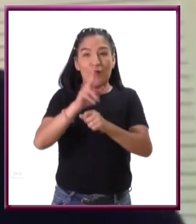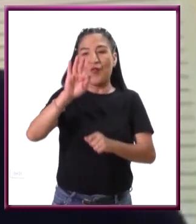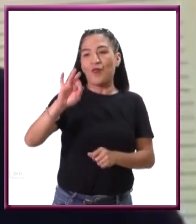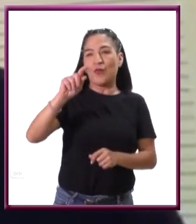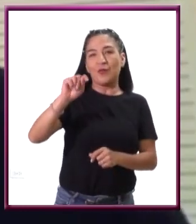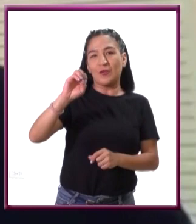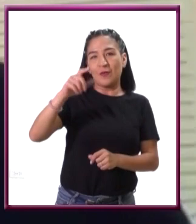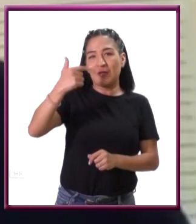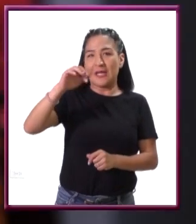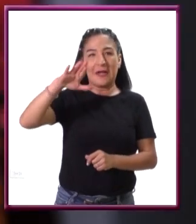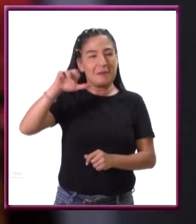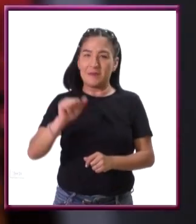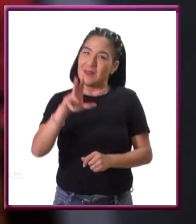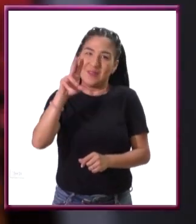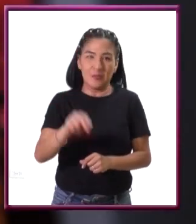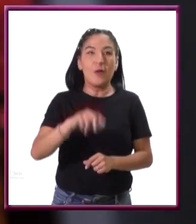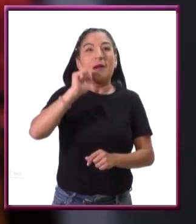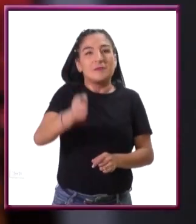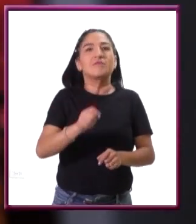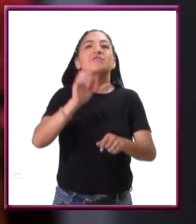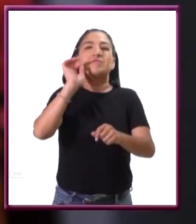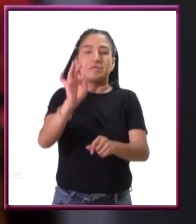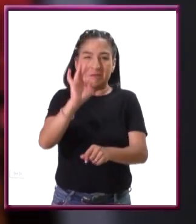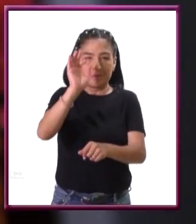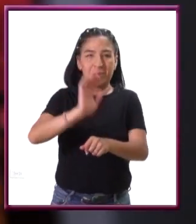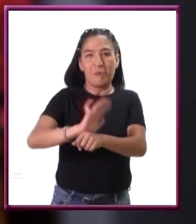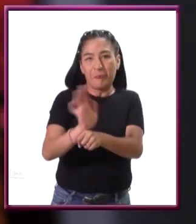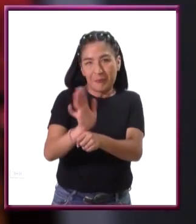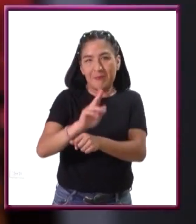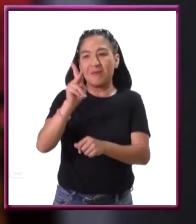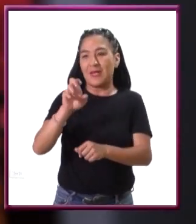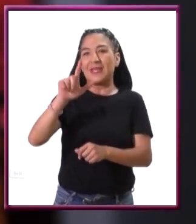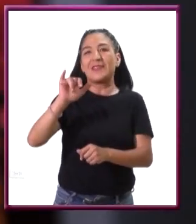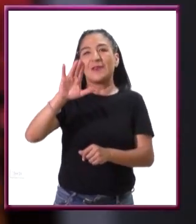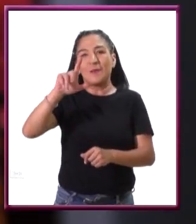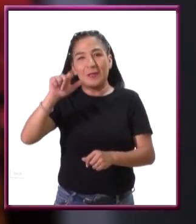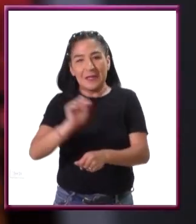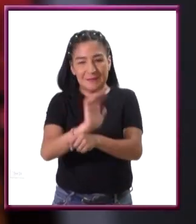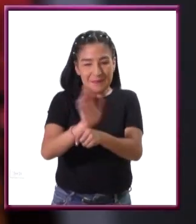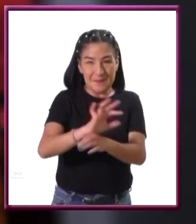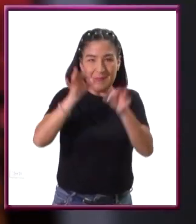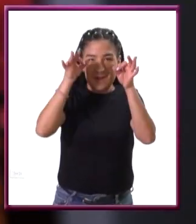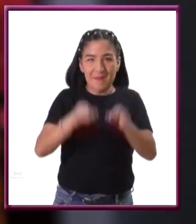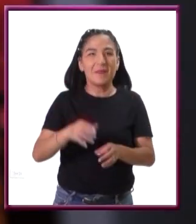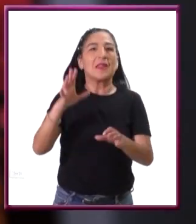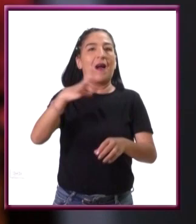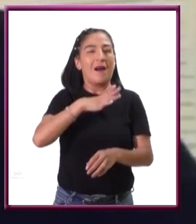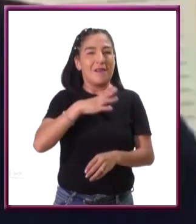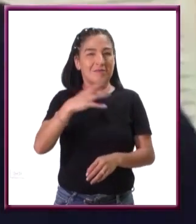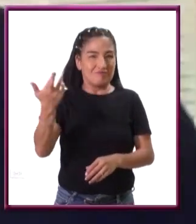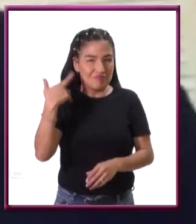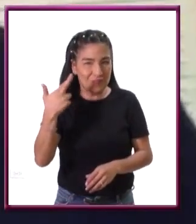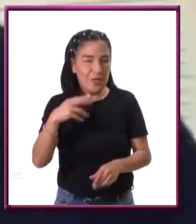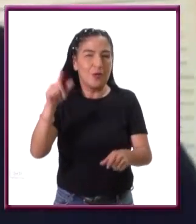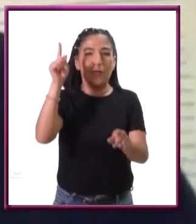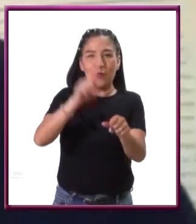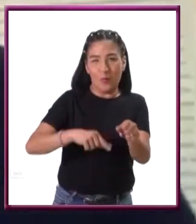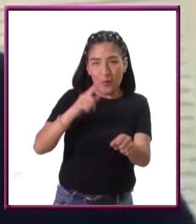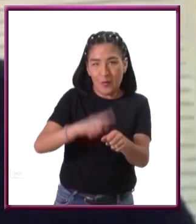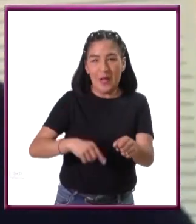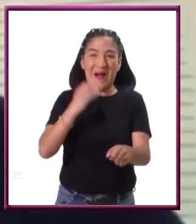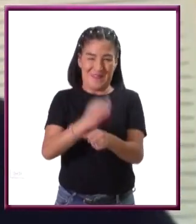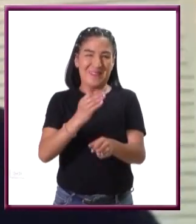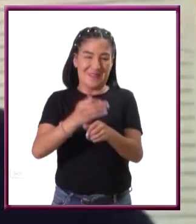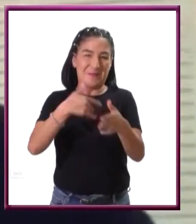la película completa, que justamente posee audio, posee color, bueno, actualmente no posee audio, posee colores, o